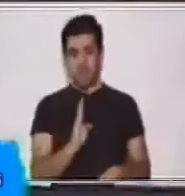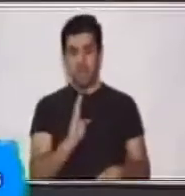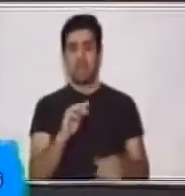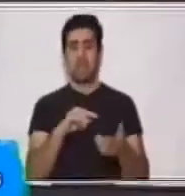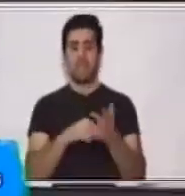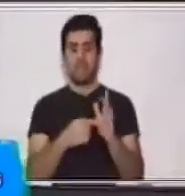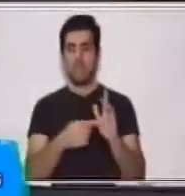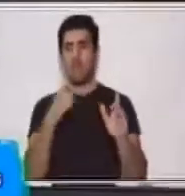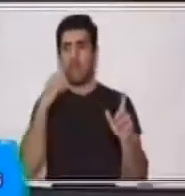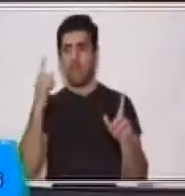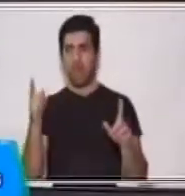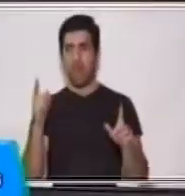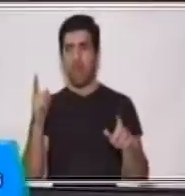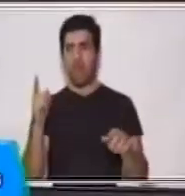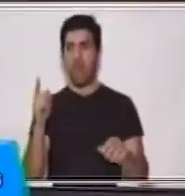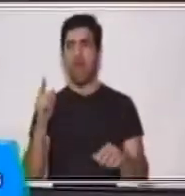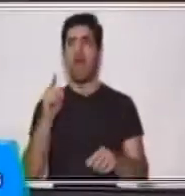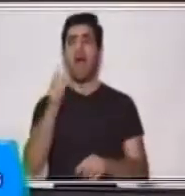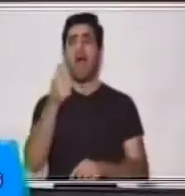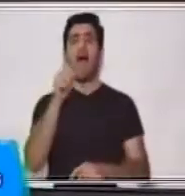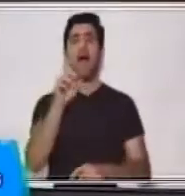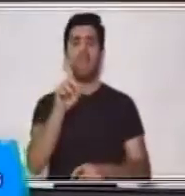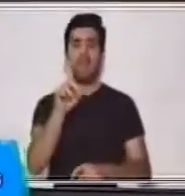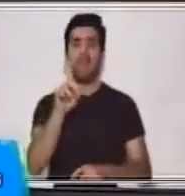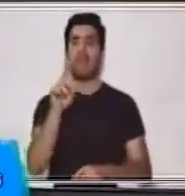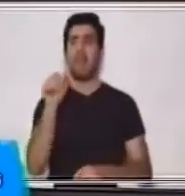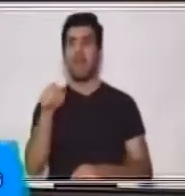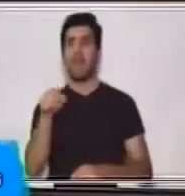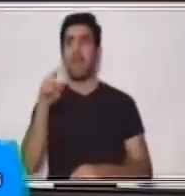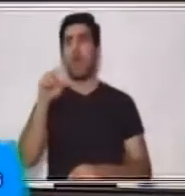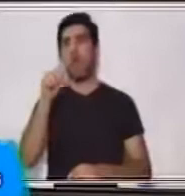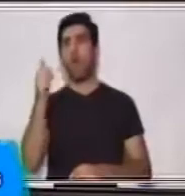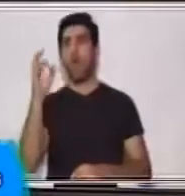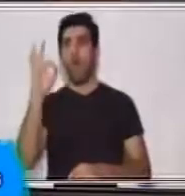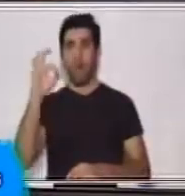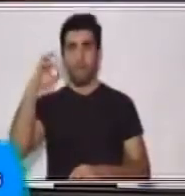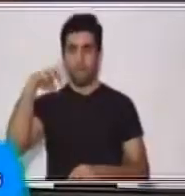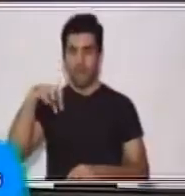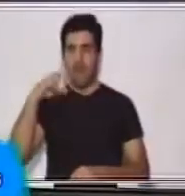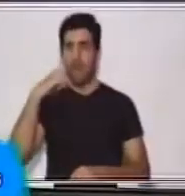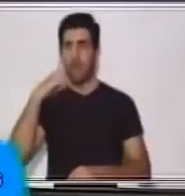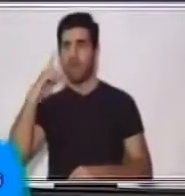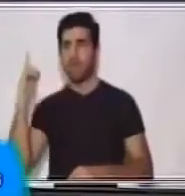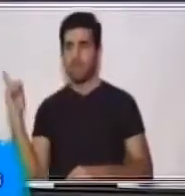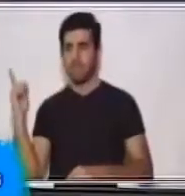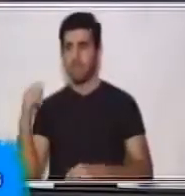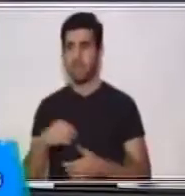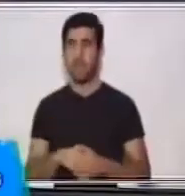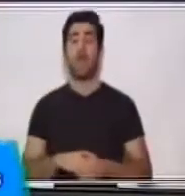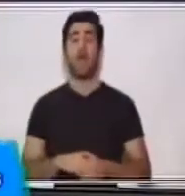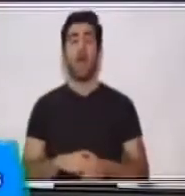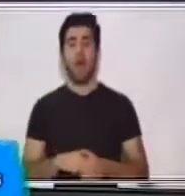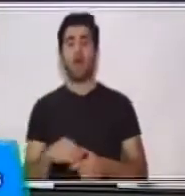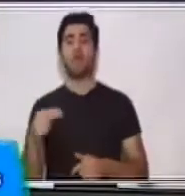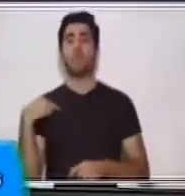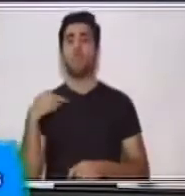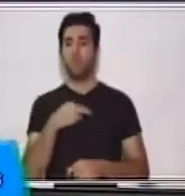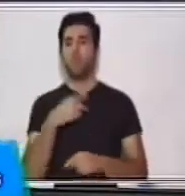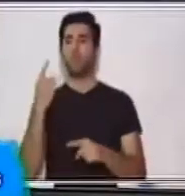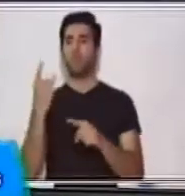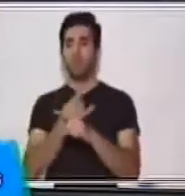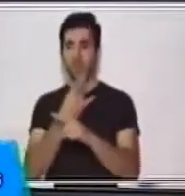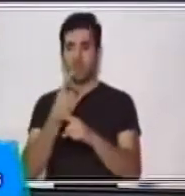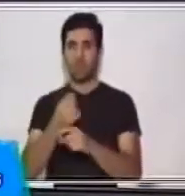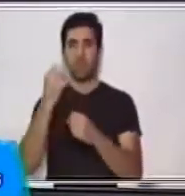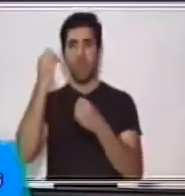mi opuesto. En esta ocasión vamos a utilizar entonces el dato que nos dan en el cateto opuesto. Así es.